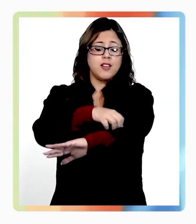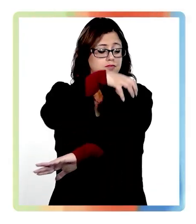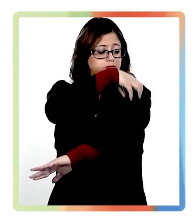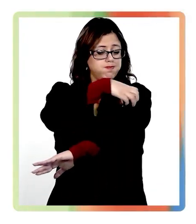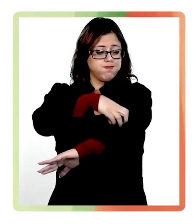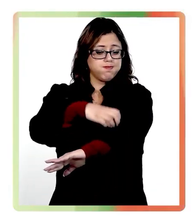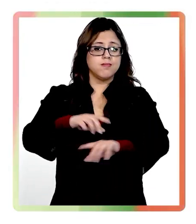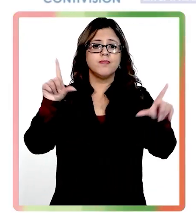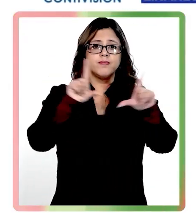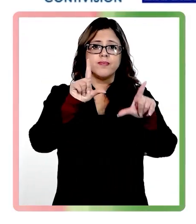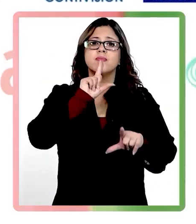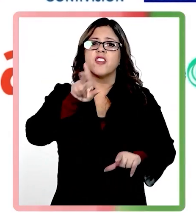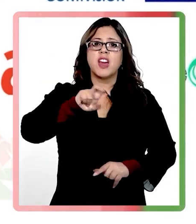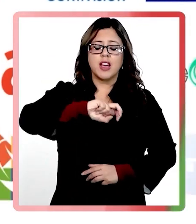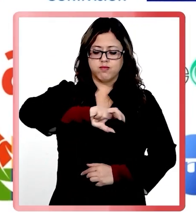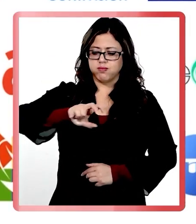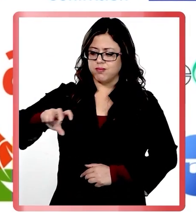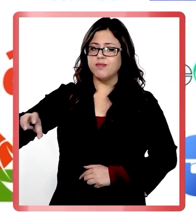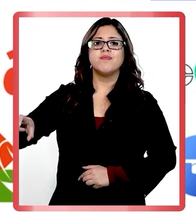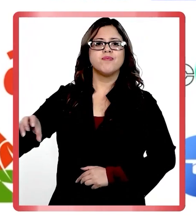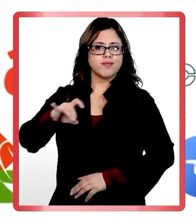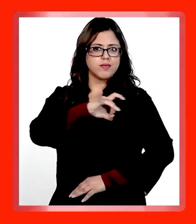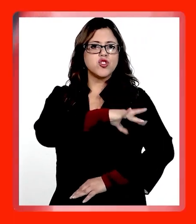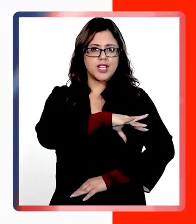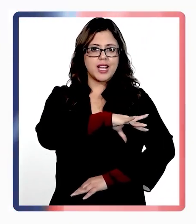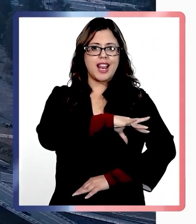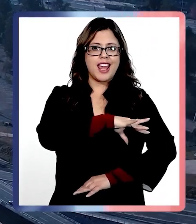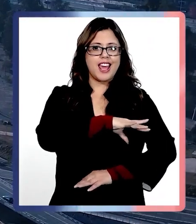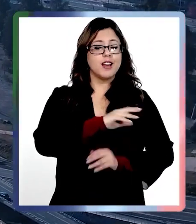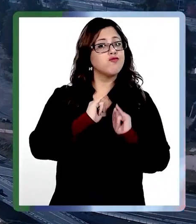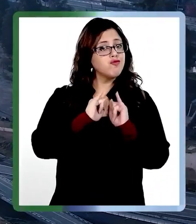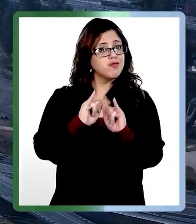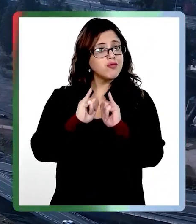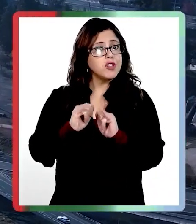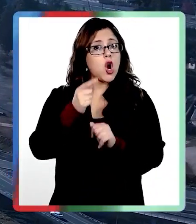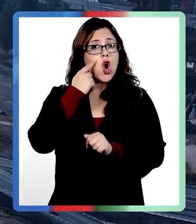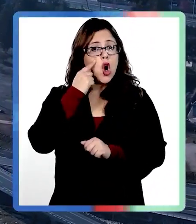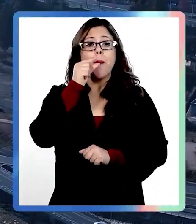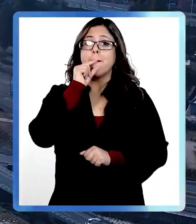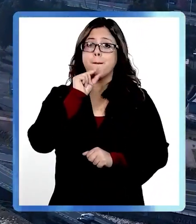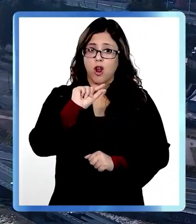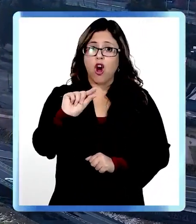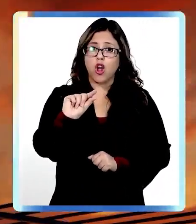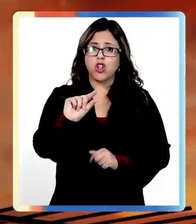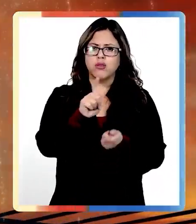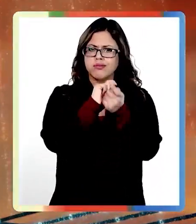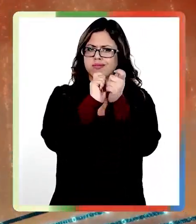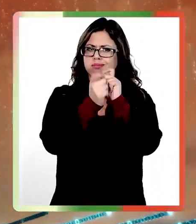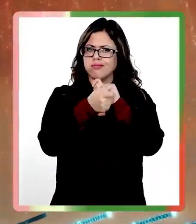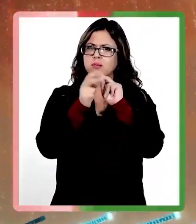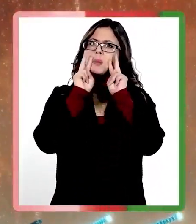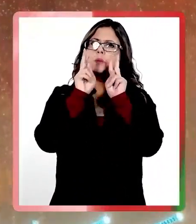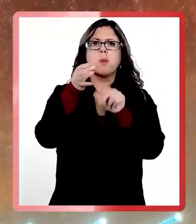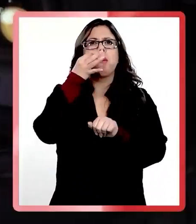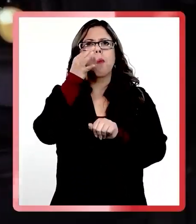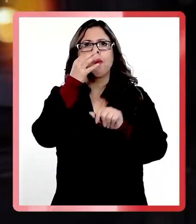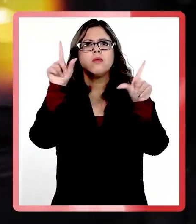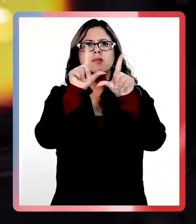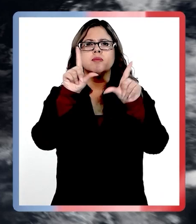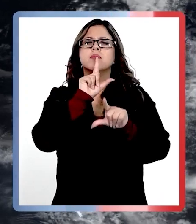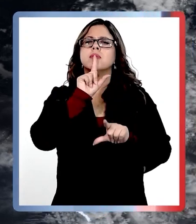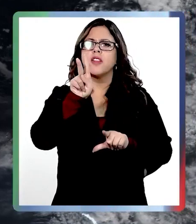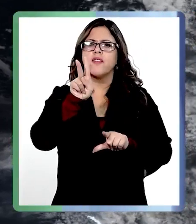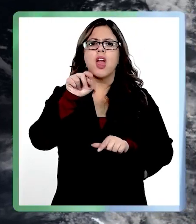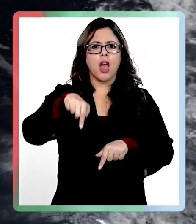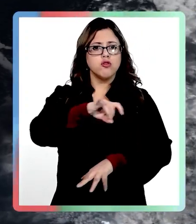Arcatel, Asociación Gremial de Canales Regionales de Chile, te informa que muy pronto cambiará la forma de ver